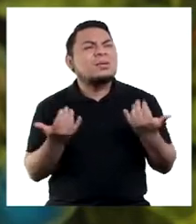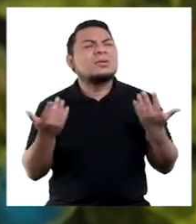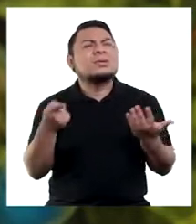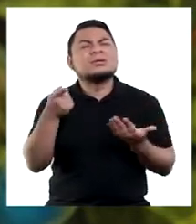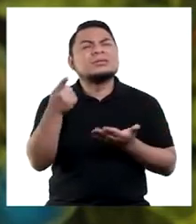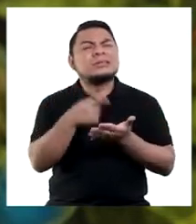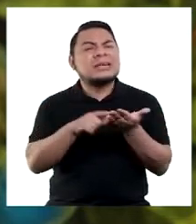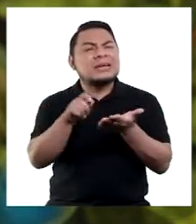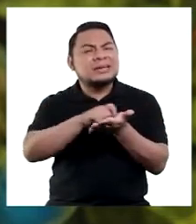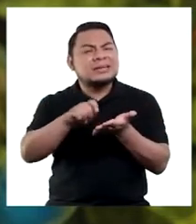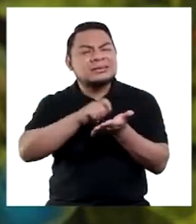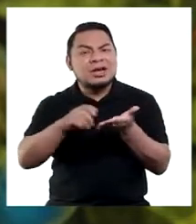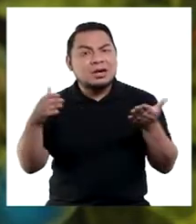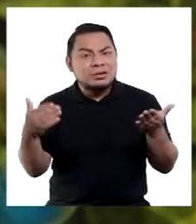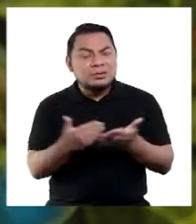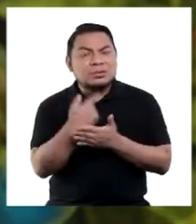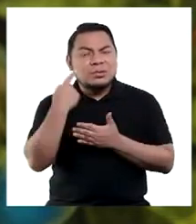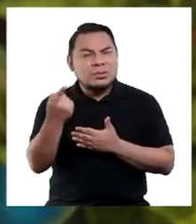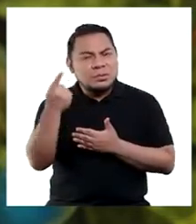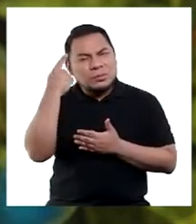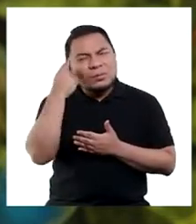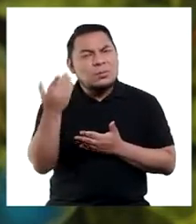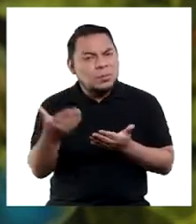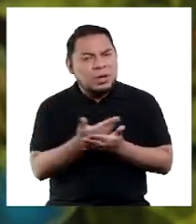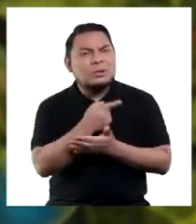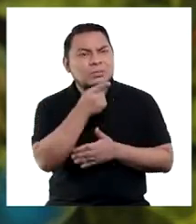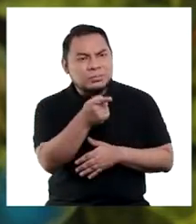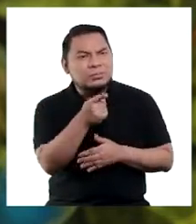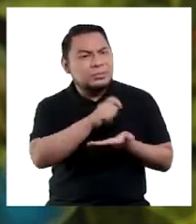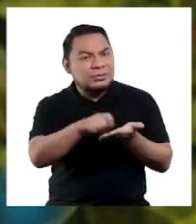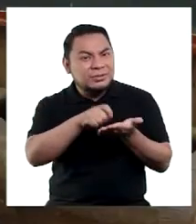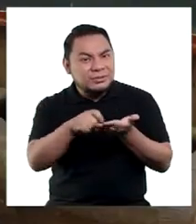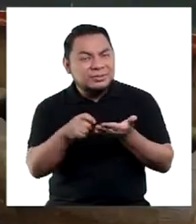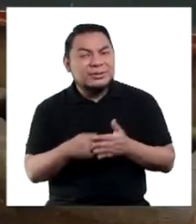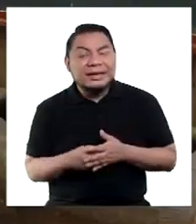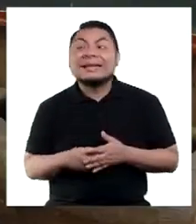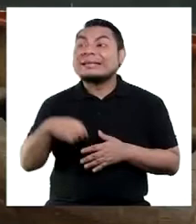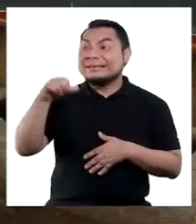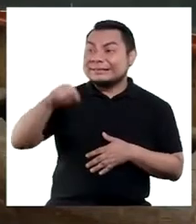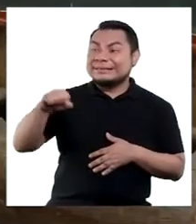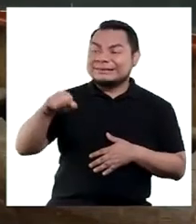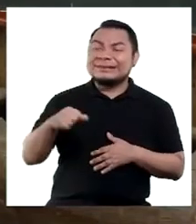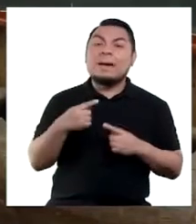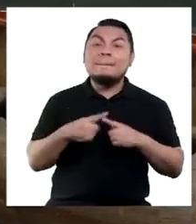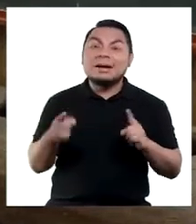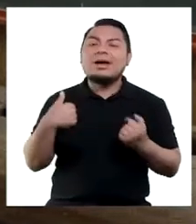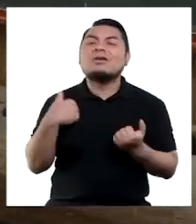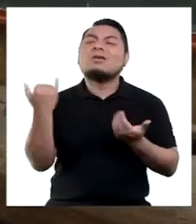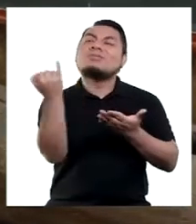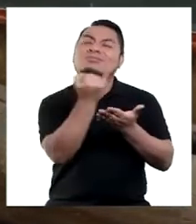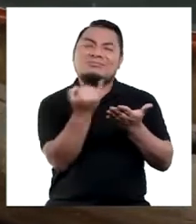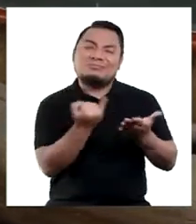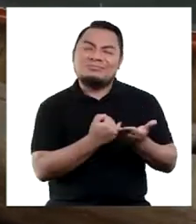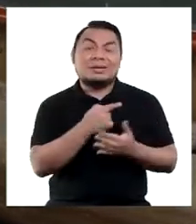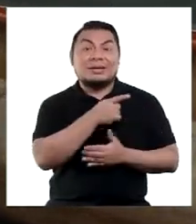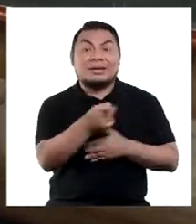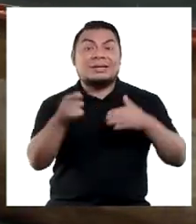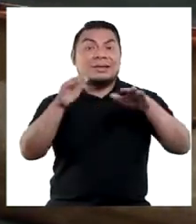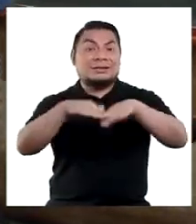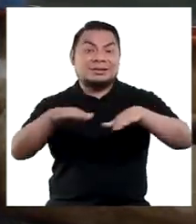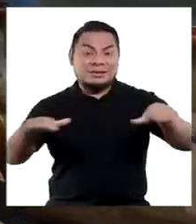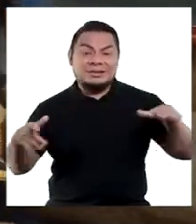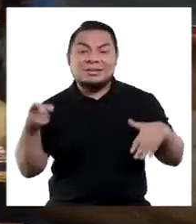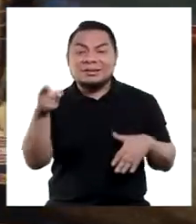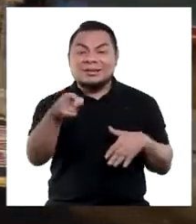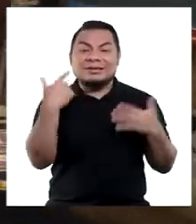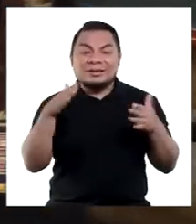ahora tú estás escribiendo nuevos pregones y matina solo que los estoy dibujando para que